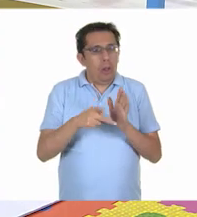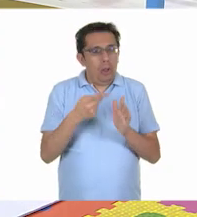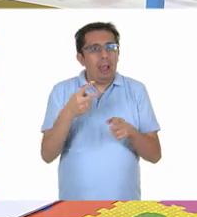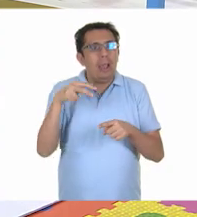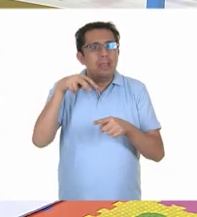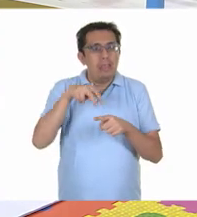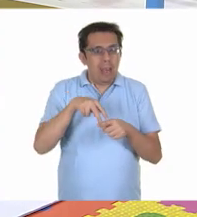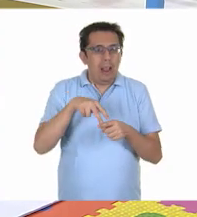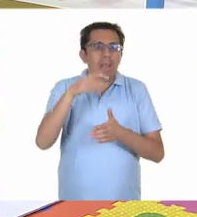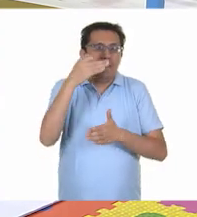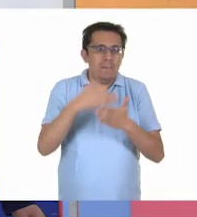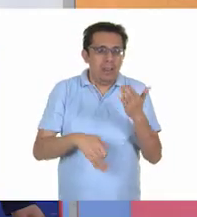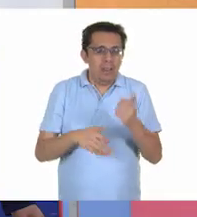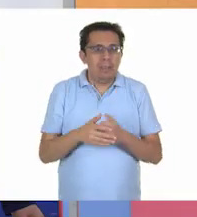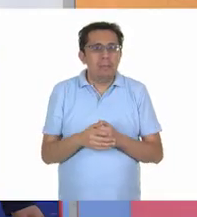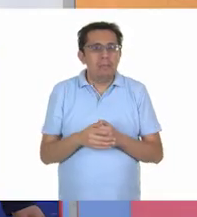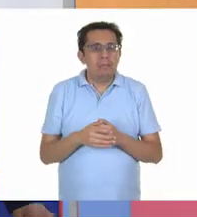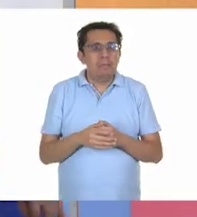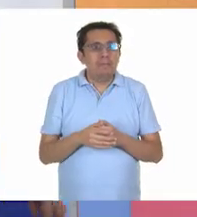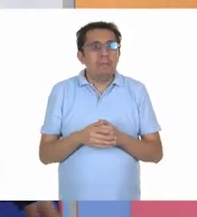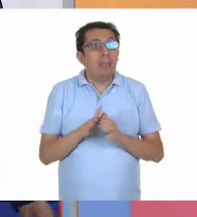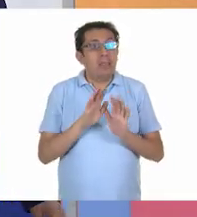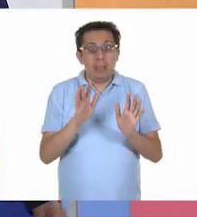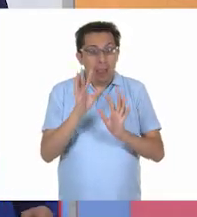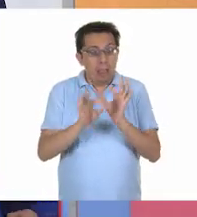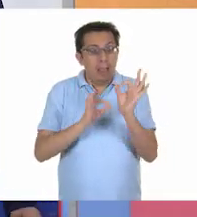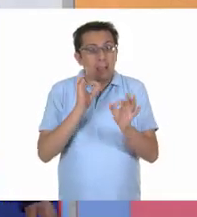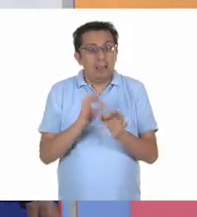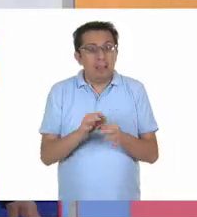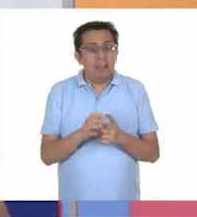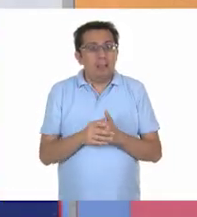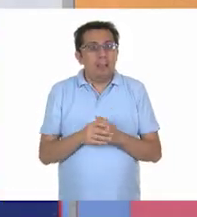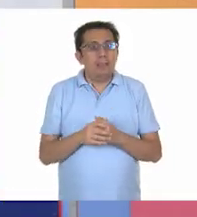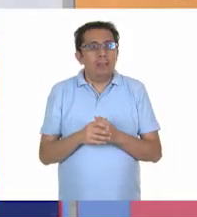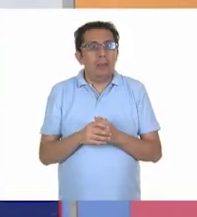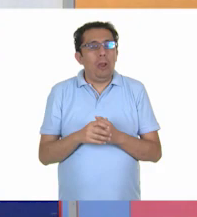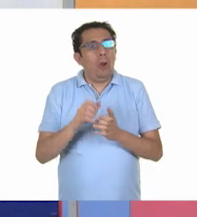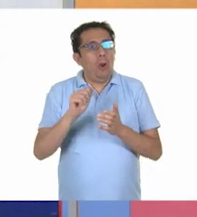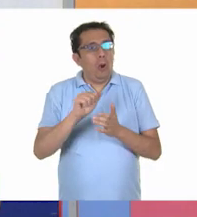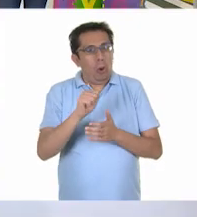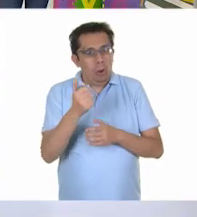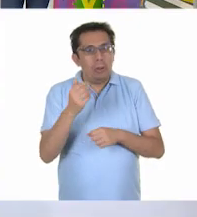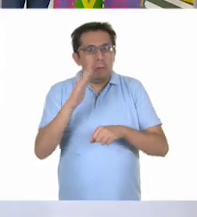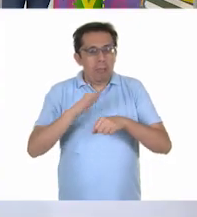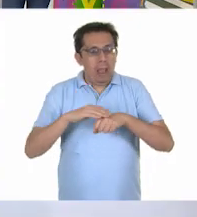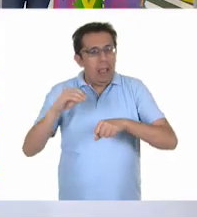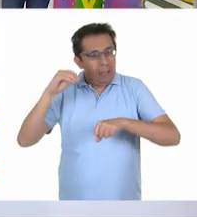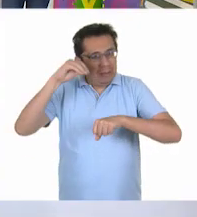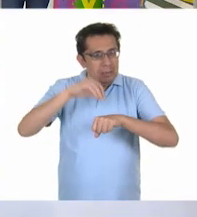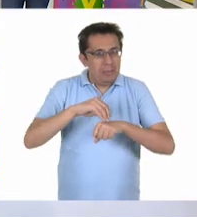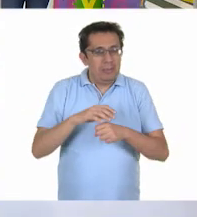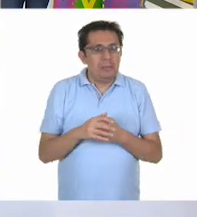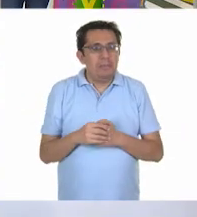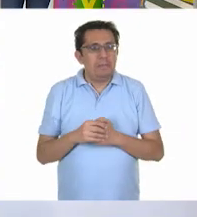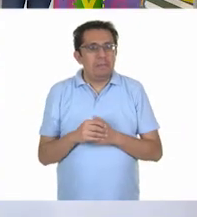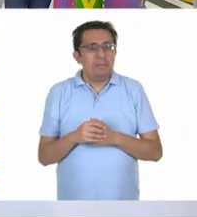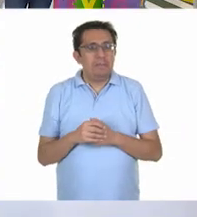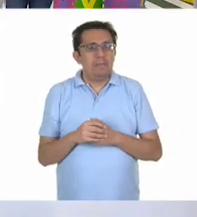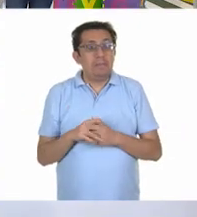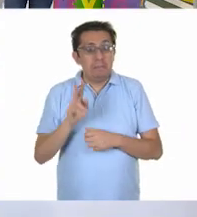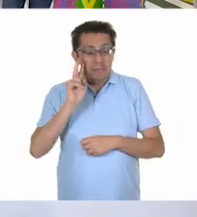falta otros triangulitos, sí. Me faltan otros triangulitos. Ahí está. Y uno más por